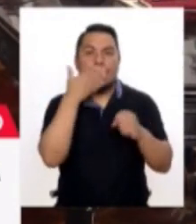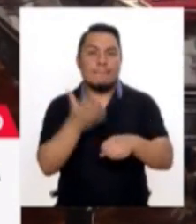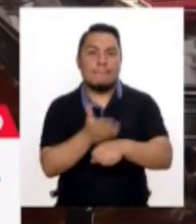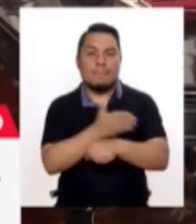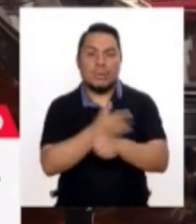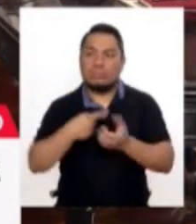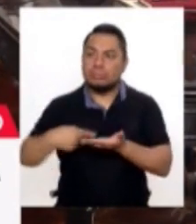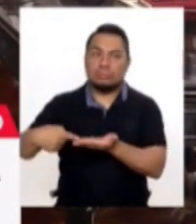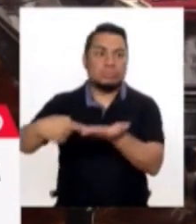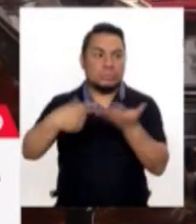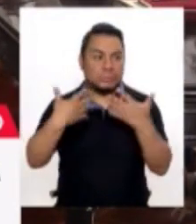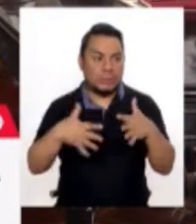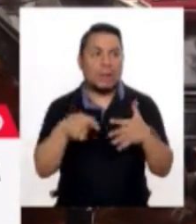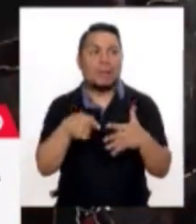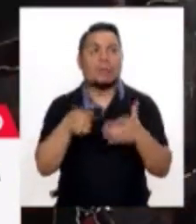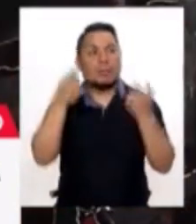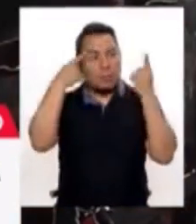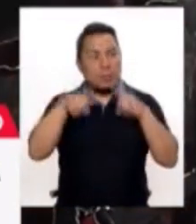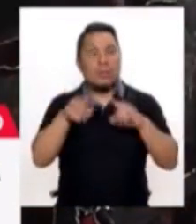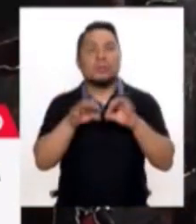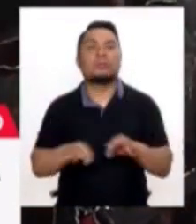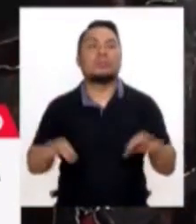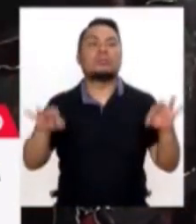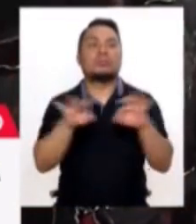acuerdo importante de respaldo